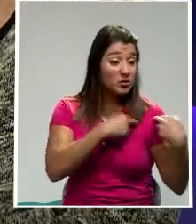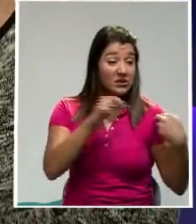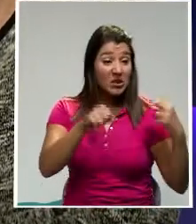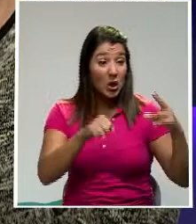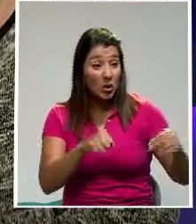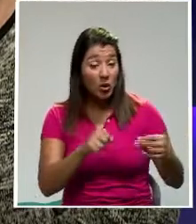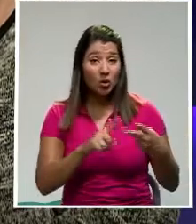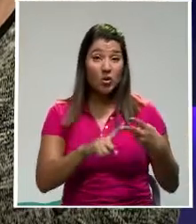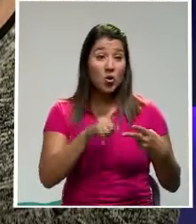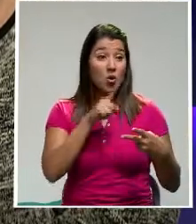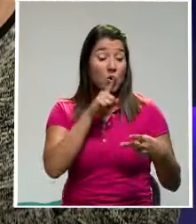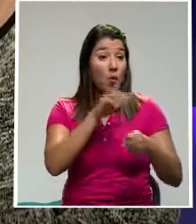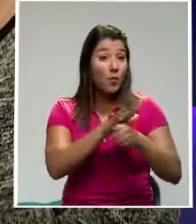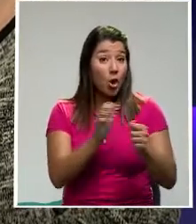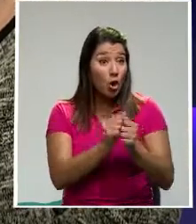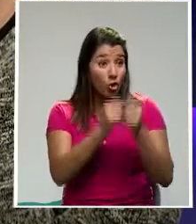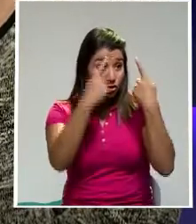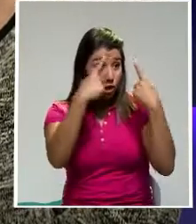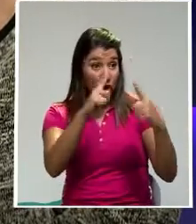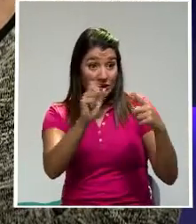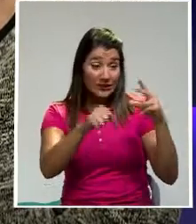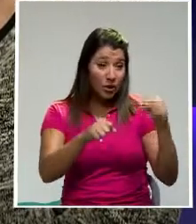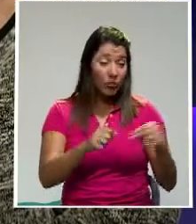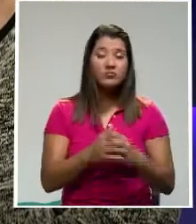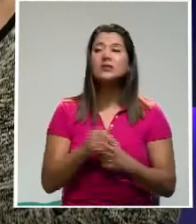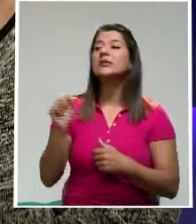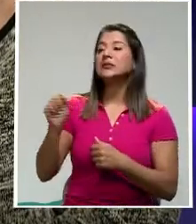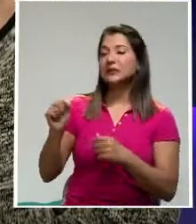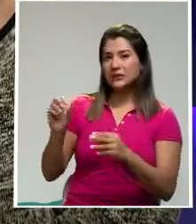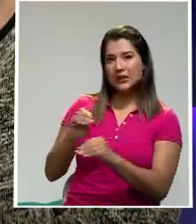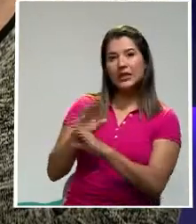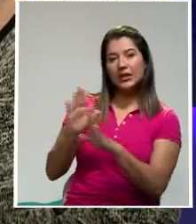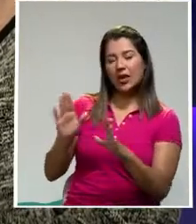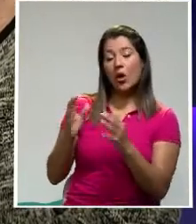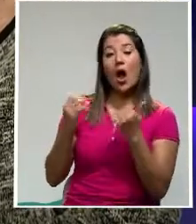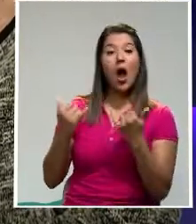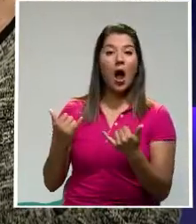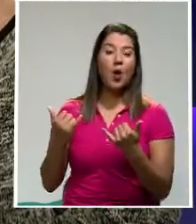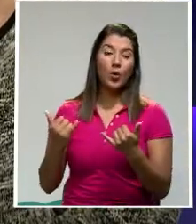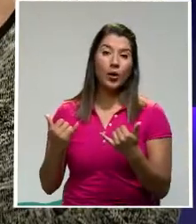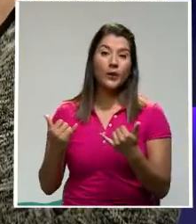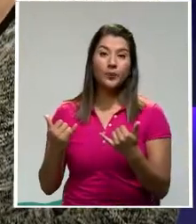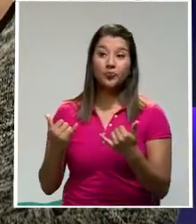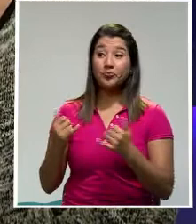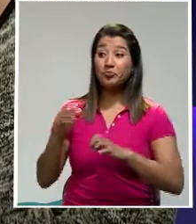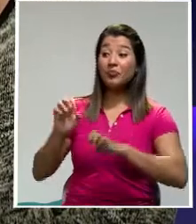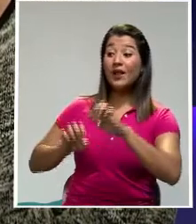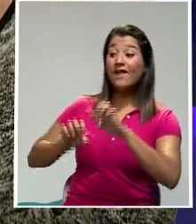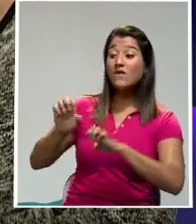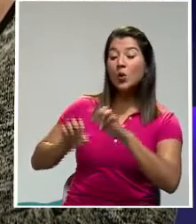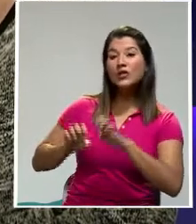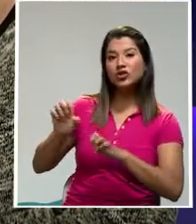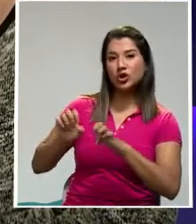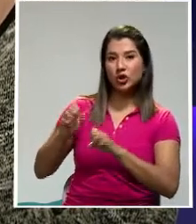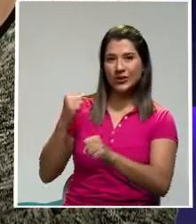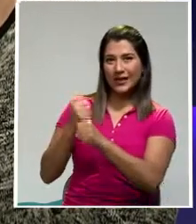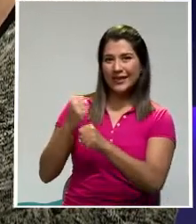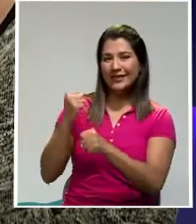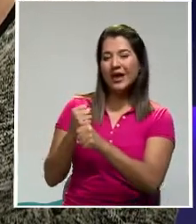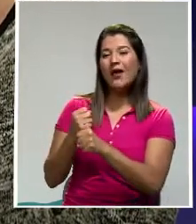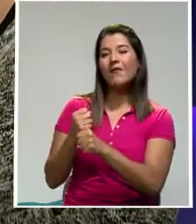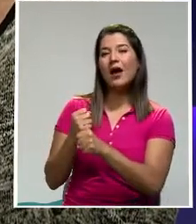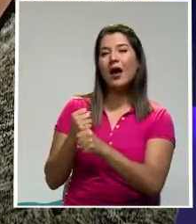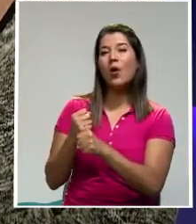¿Fue efectivo o no fue efectivo? Definitivamente ahora las evaluaciones del desempeño cobran mucho